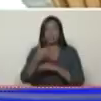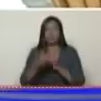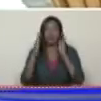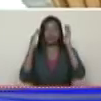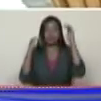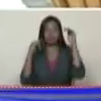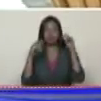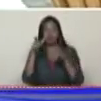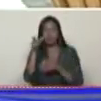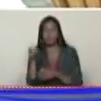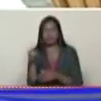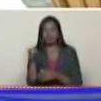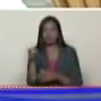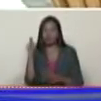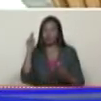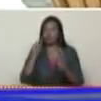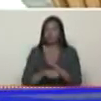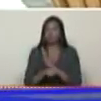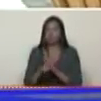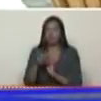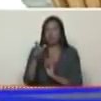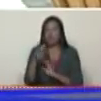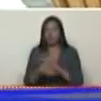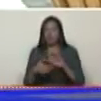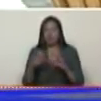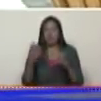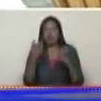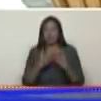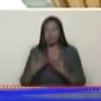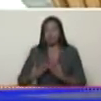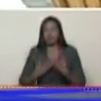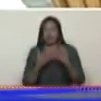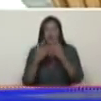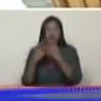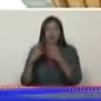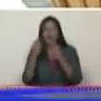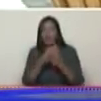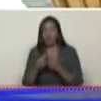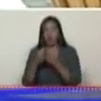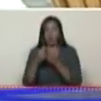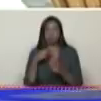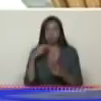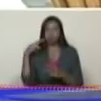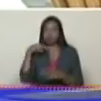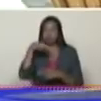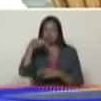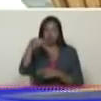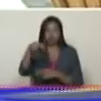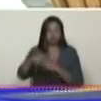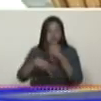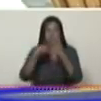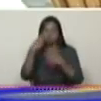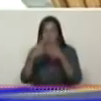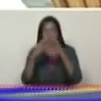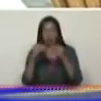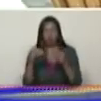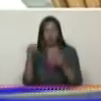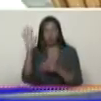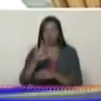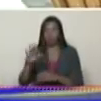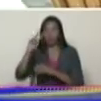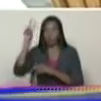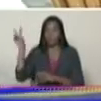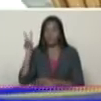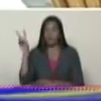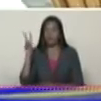de las víctimas del bloqueo económico y la guerra económica. Bueno, se recorrió el país entero. Mañana sábado, primero